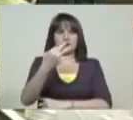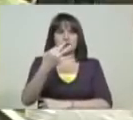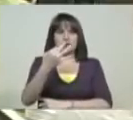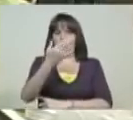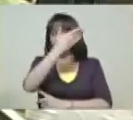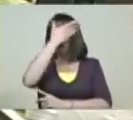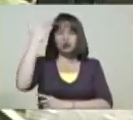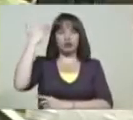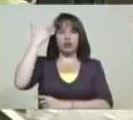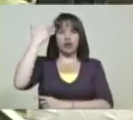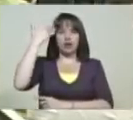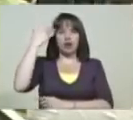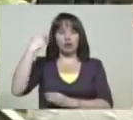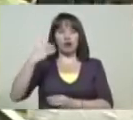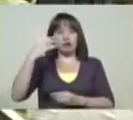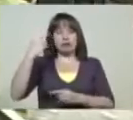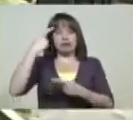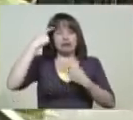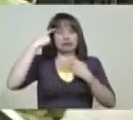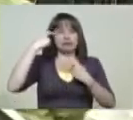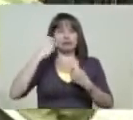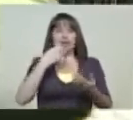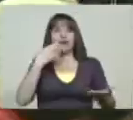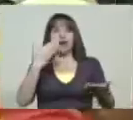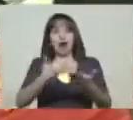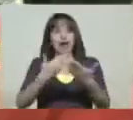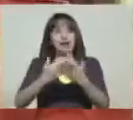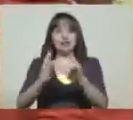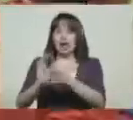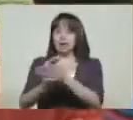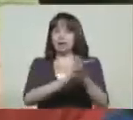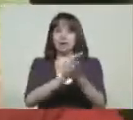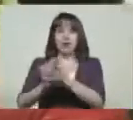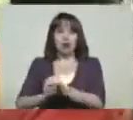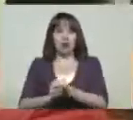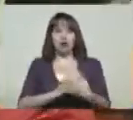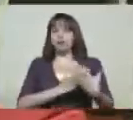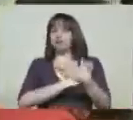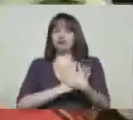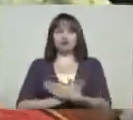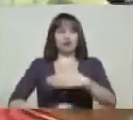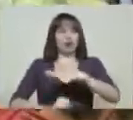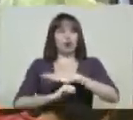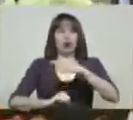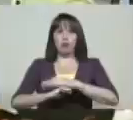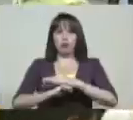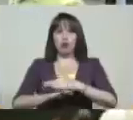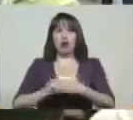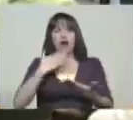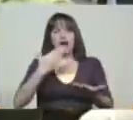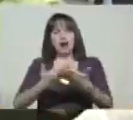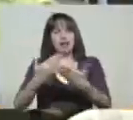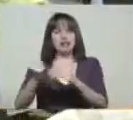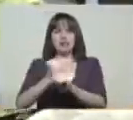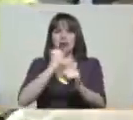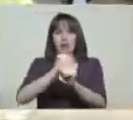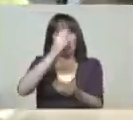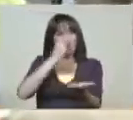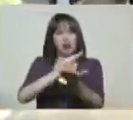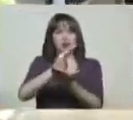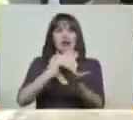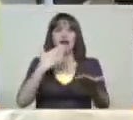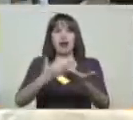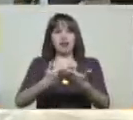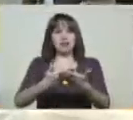inolvidable, un Congreso histórico. Muchas gracias, queridos camaradas, por tanto apoyo, por tanto trabajo y tanta lealtad.